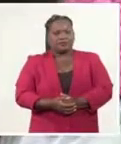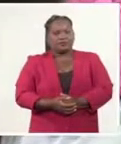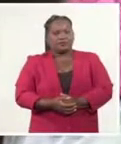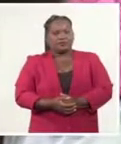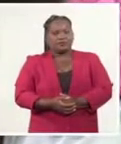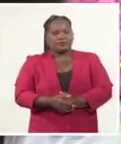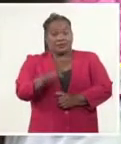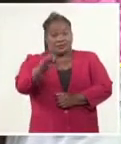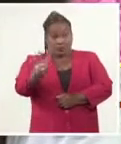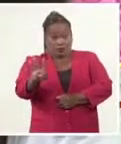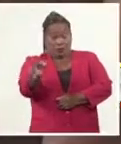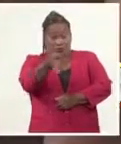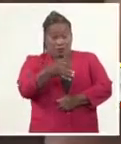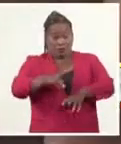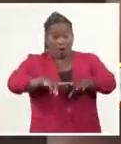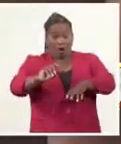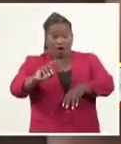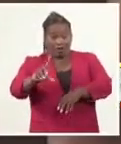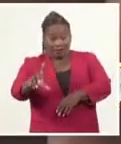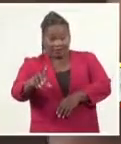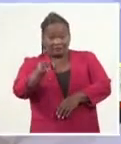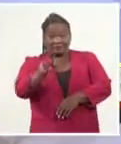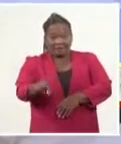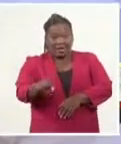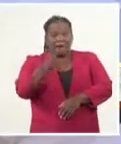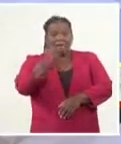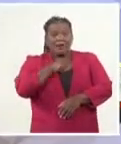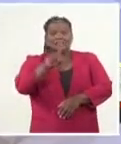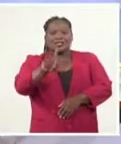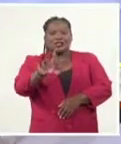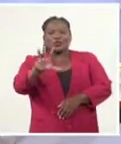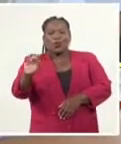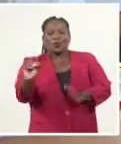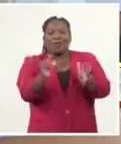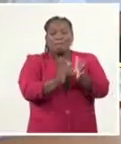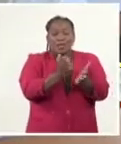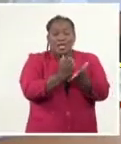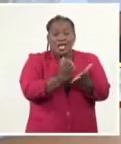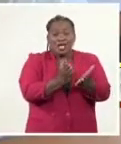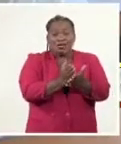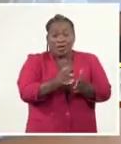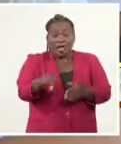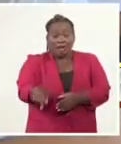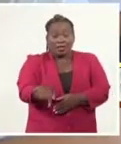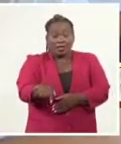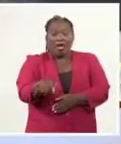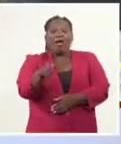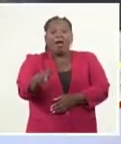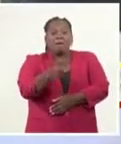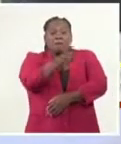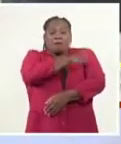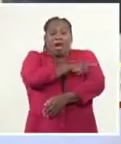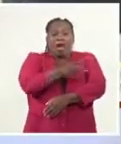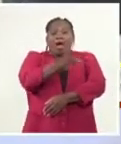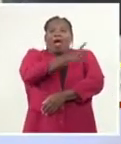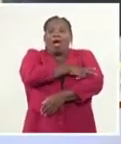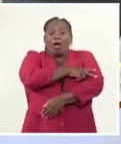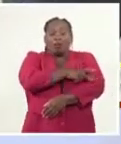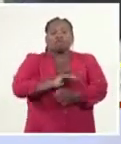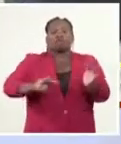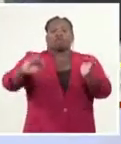En los 14 municipios holguineros se registran más de 150.000 estudiantes en los niveles desde educación primaria hasta